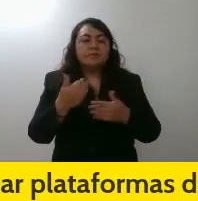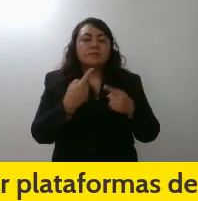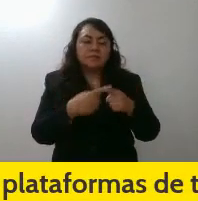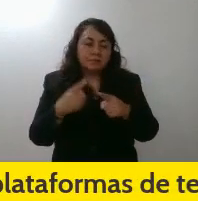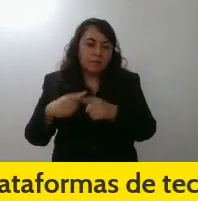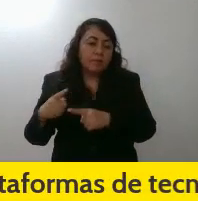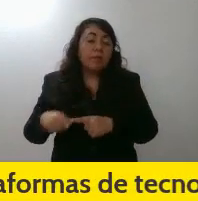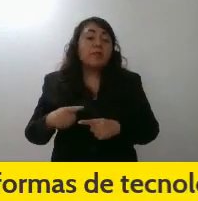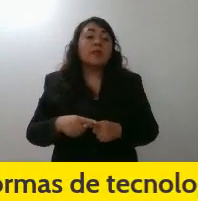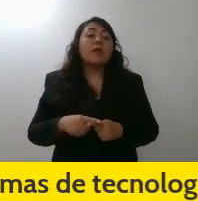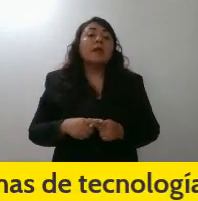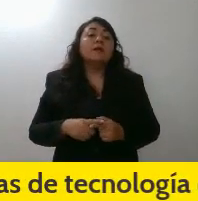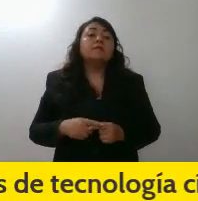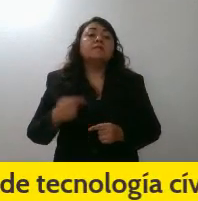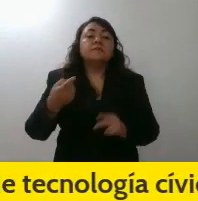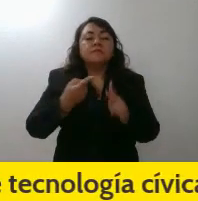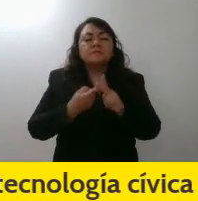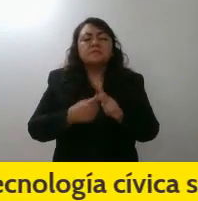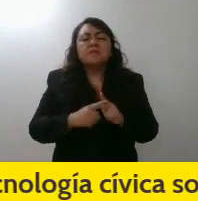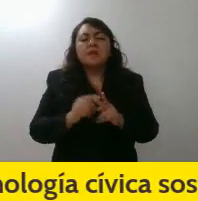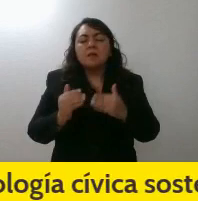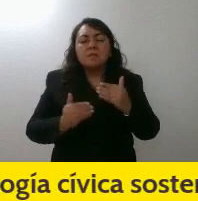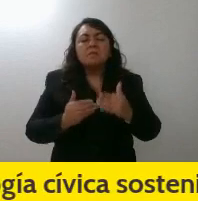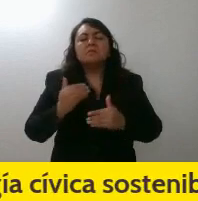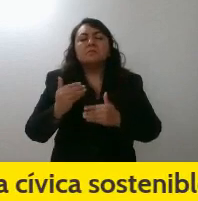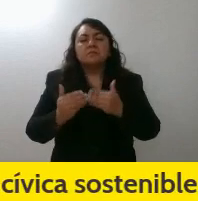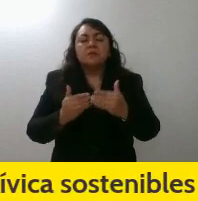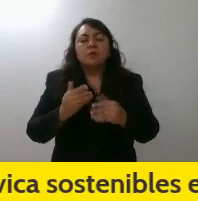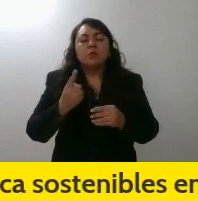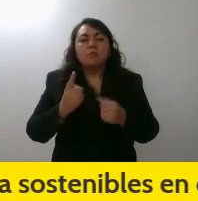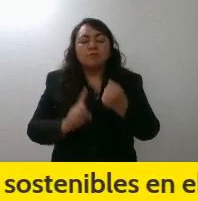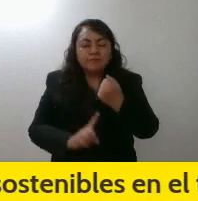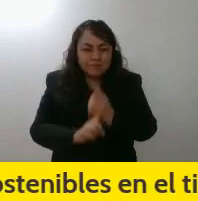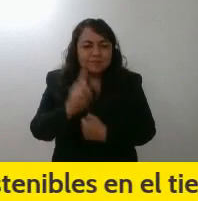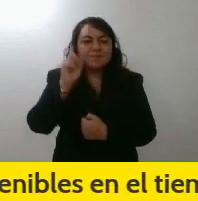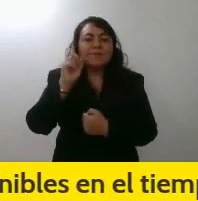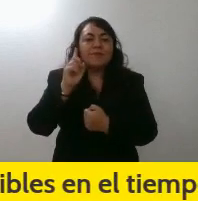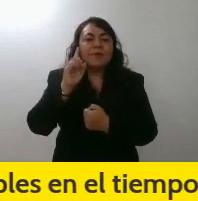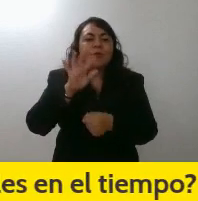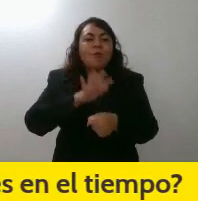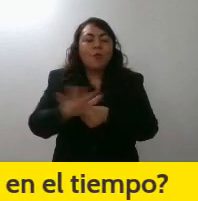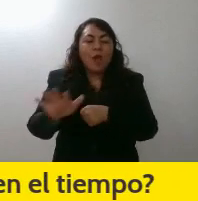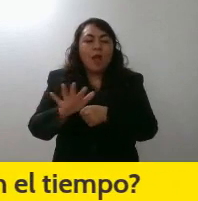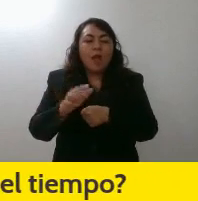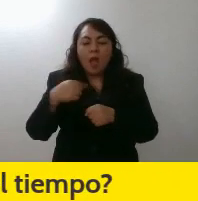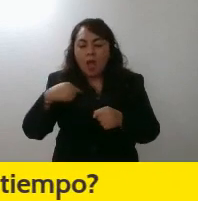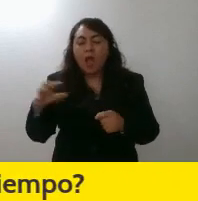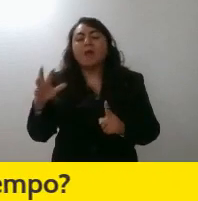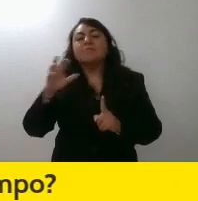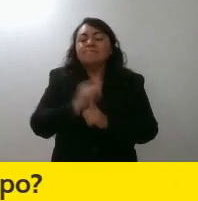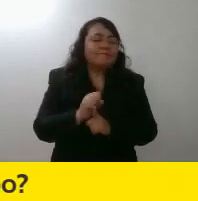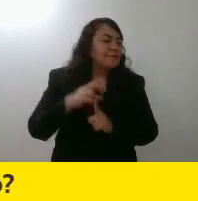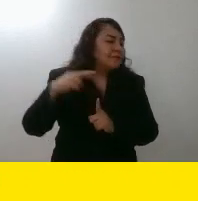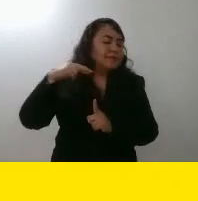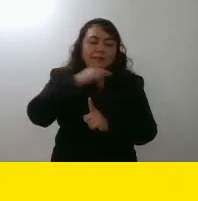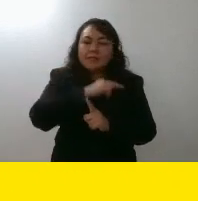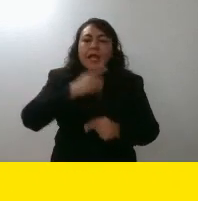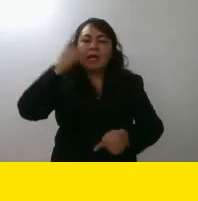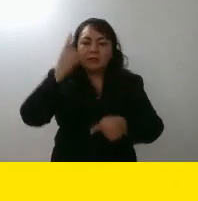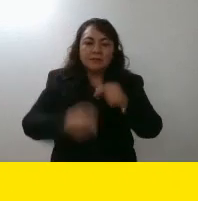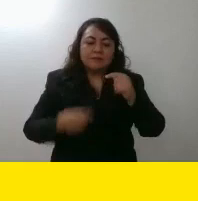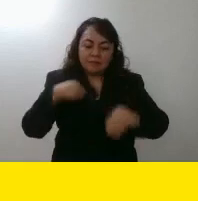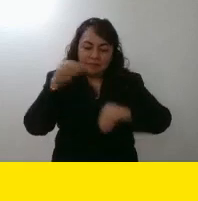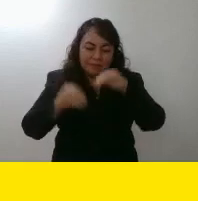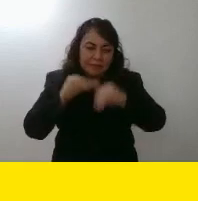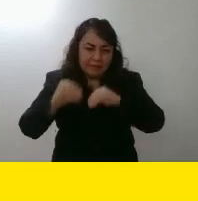Y lo que empezó a pasar, que fue como el problema que bueno, finalmente le encontramos la vuelta en el rediseño